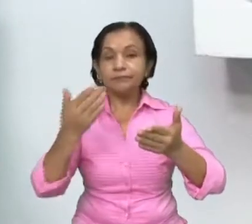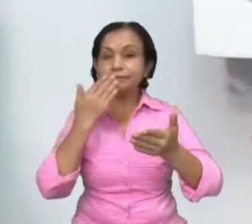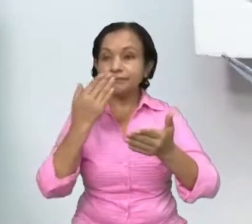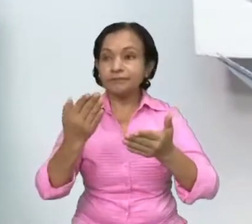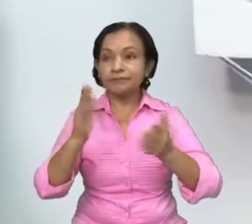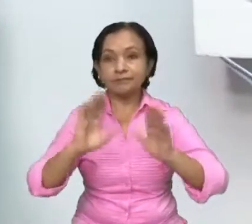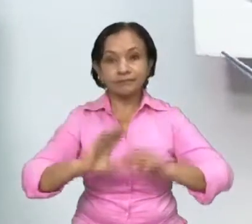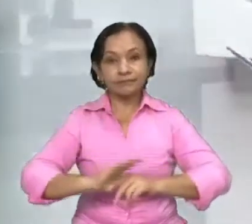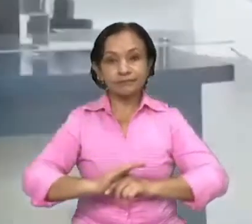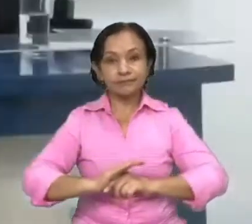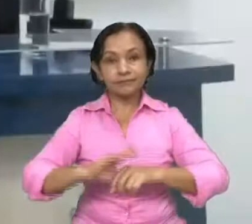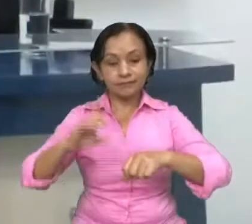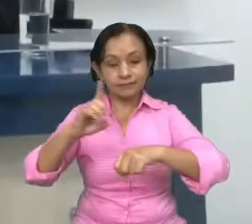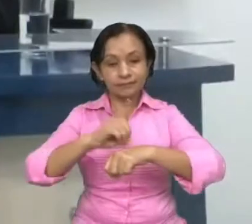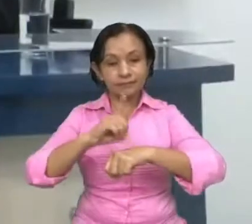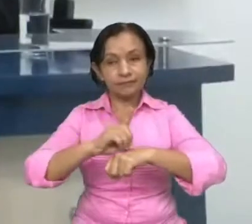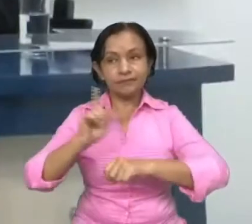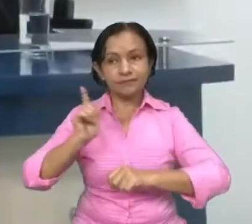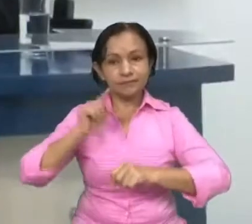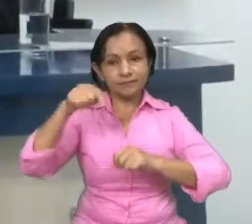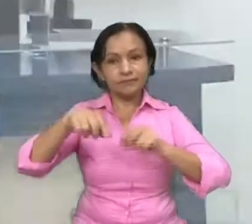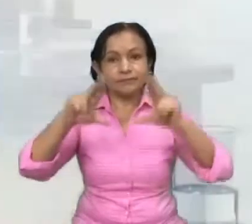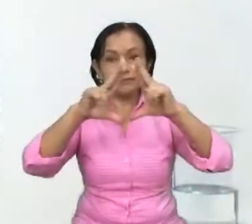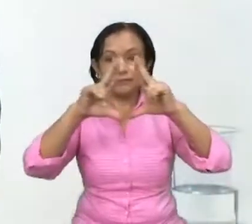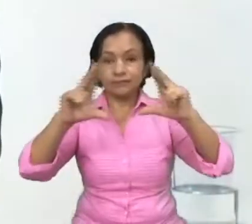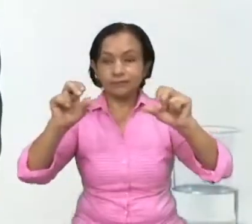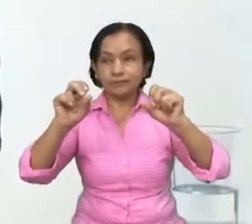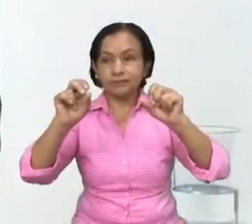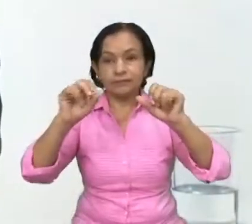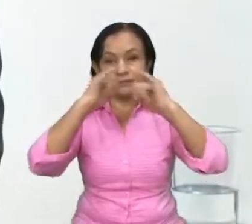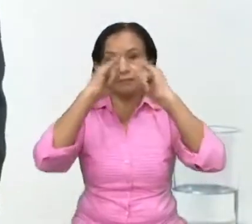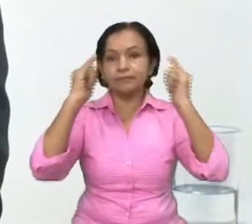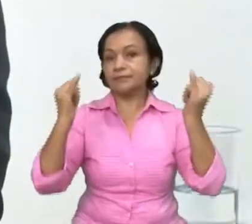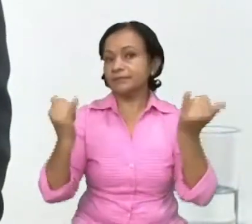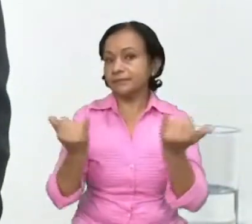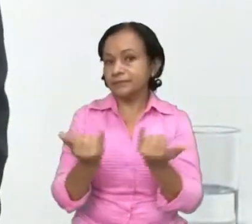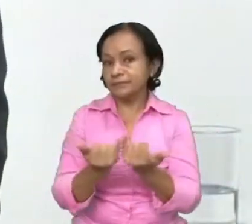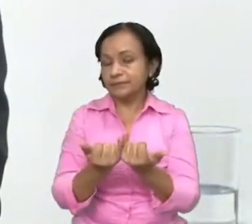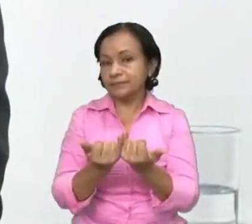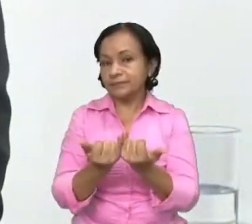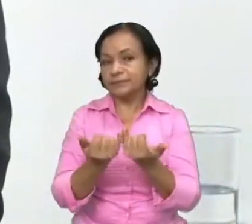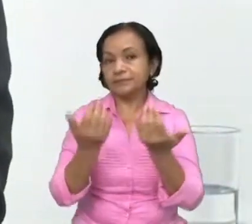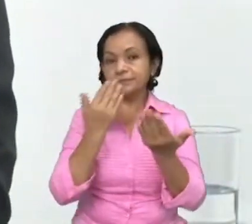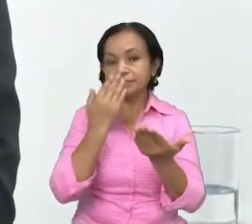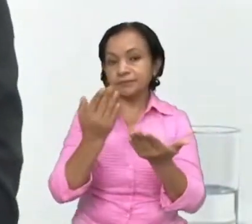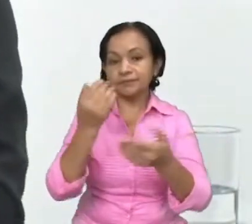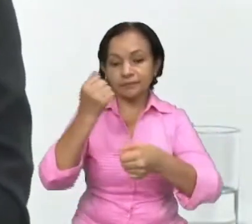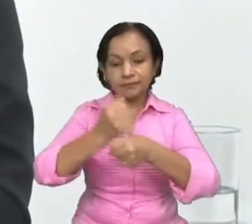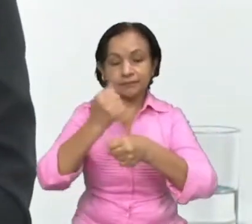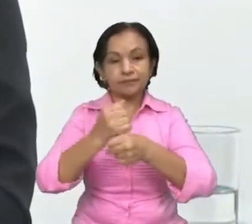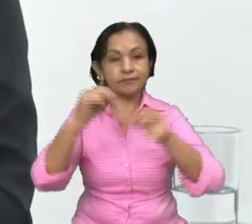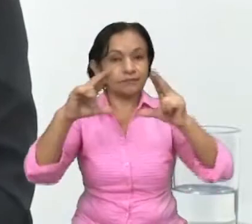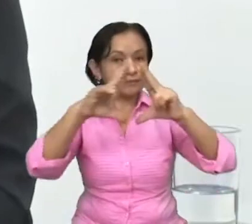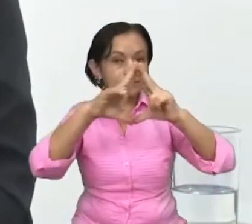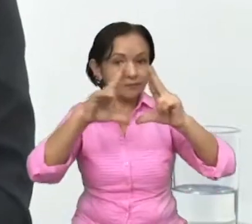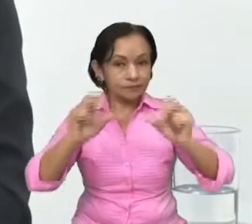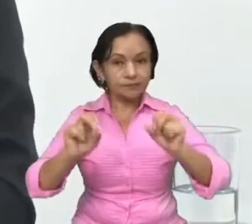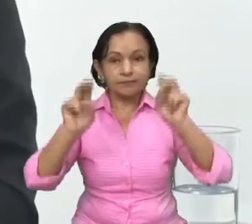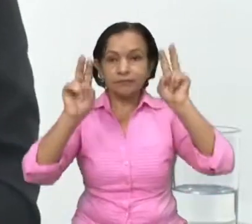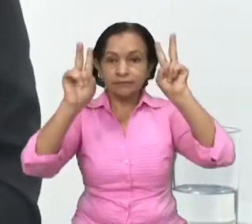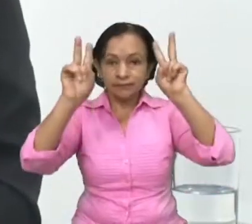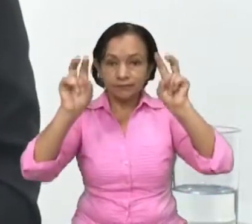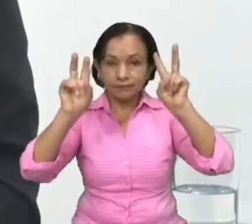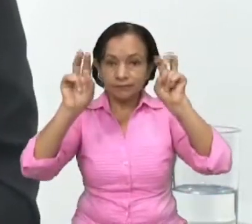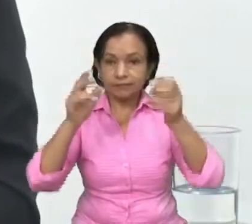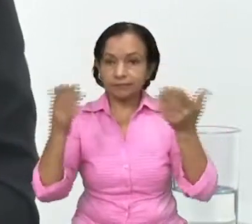adecuado. Nosotros, doctor, contamos ya con reconocimiento a nivel internacional sobre capacidades que ha desarrollado el país en